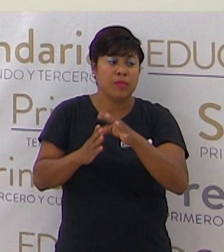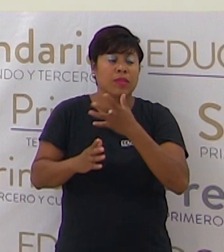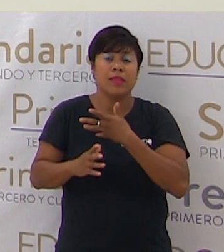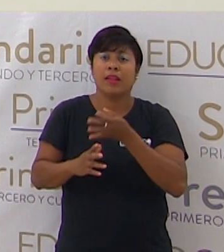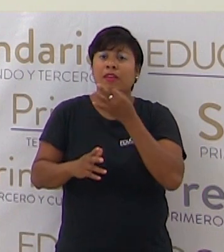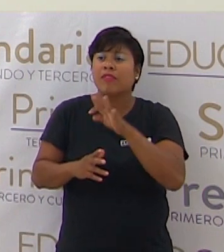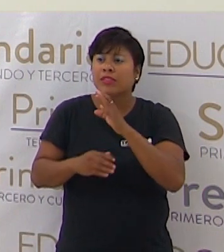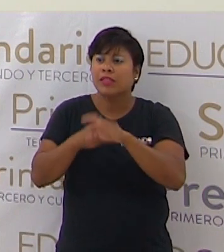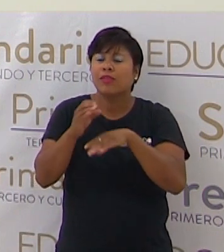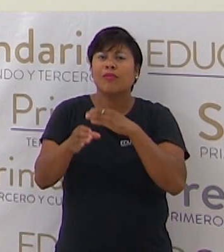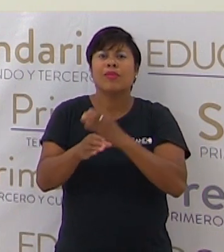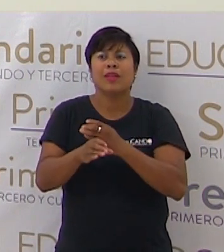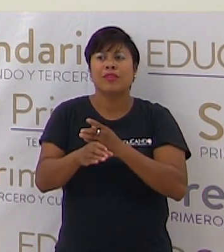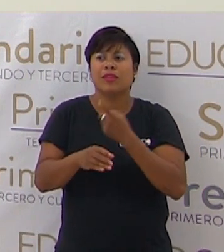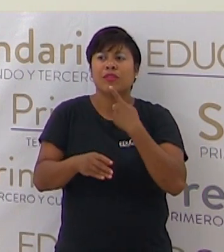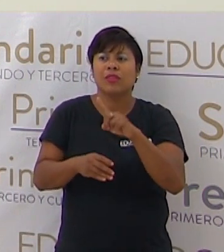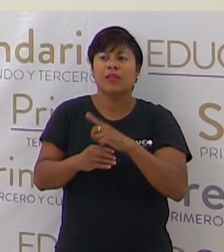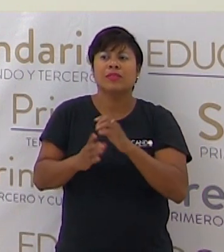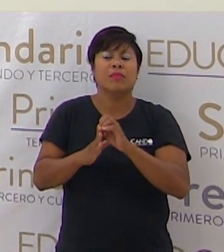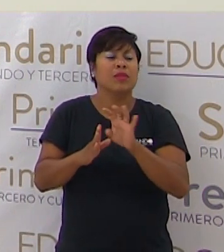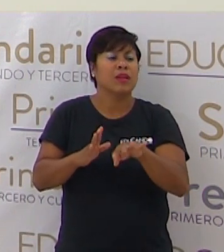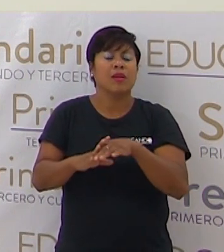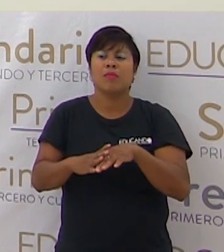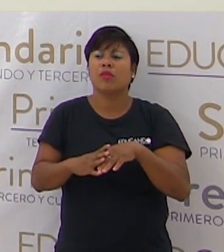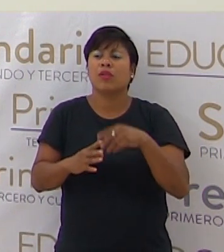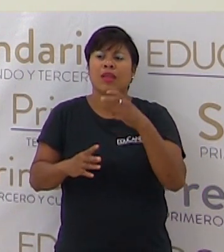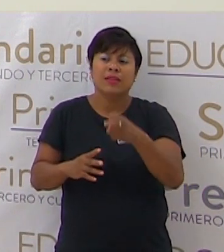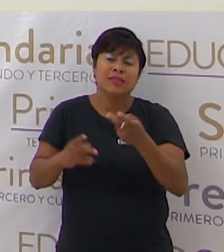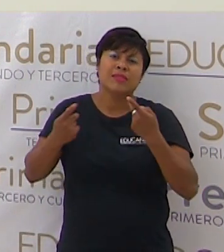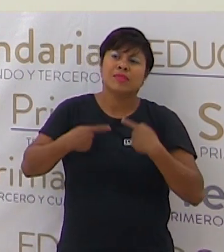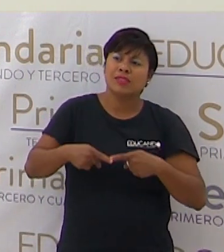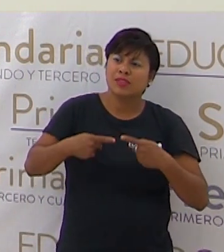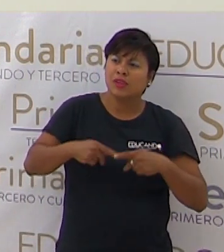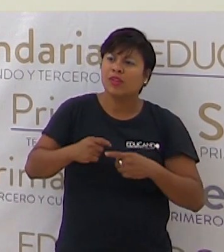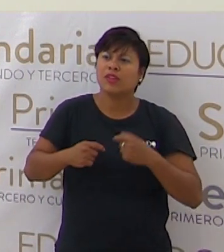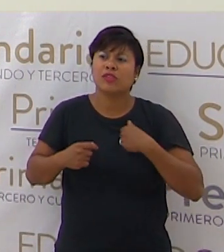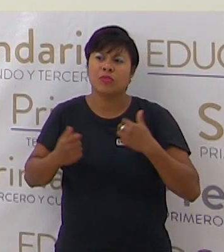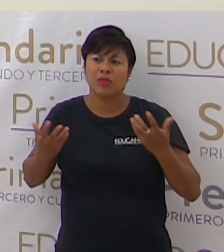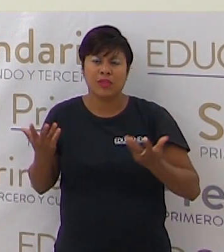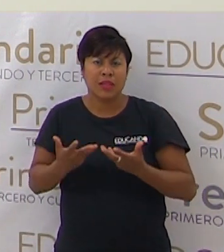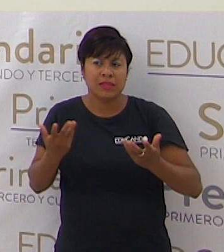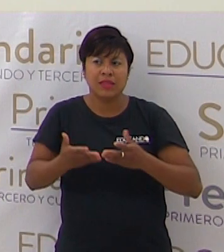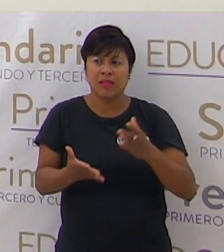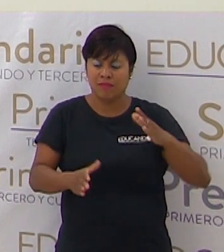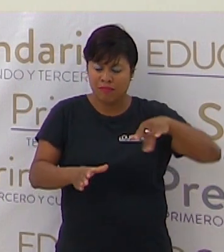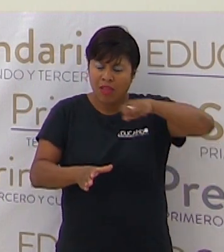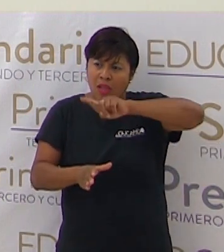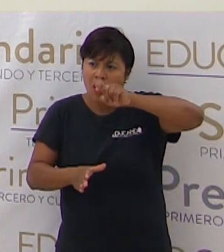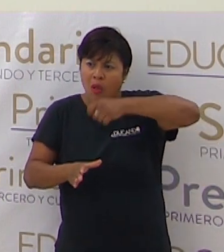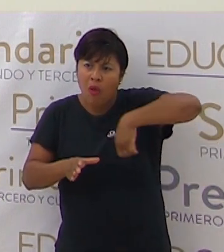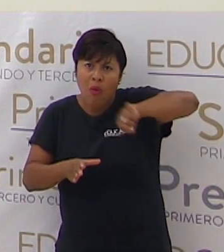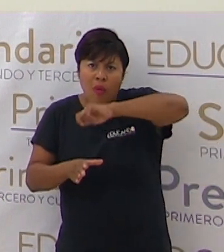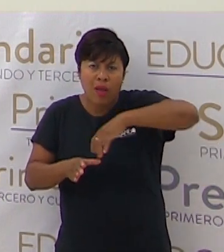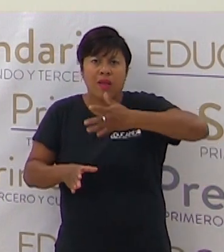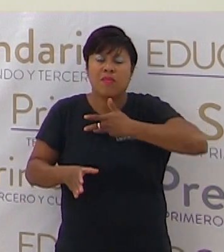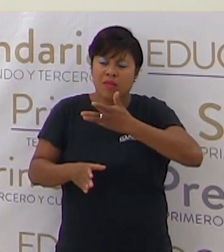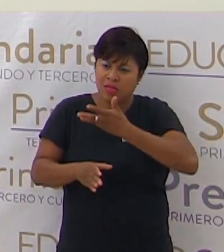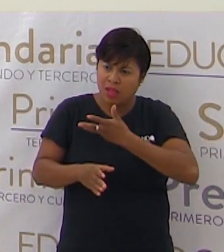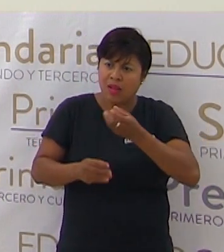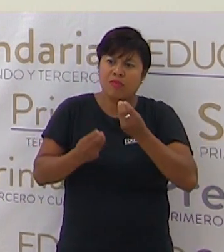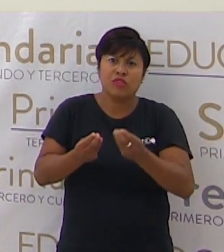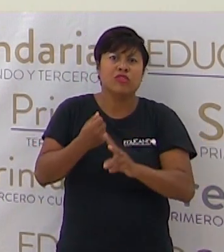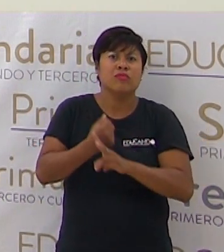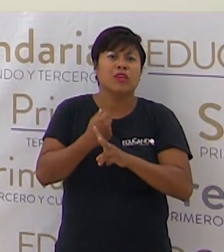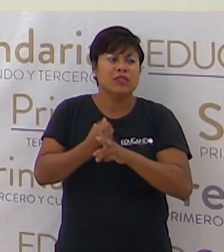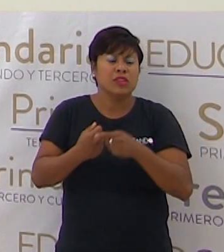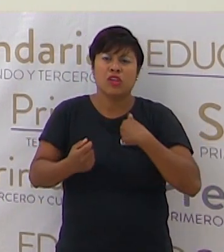una fiesta de cumpleaños y dices, bueno, van a venir tantas personas, voy a hacer un vitrolero de agua, pero le caben tantos vasos,